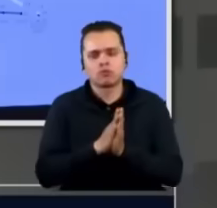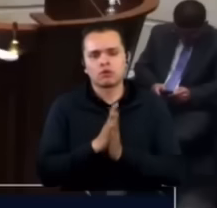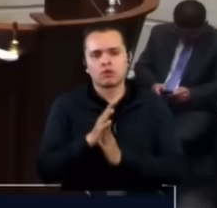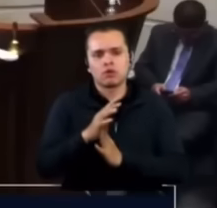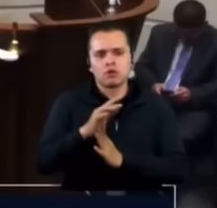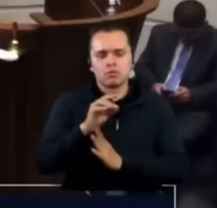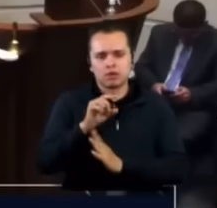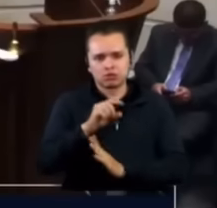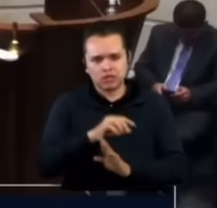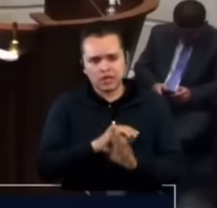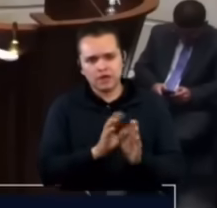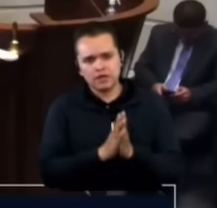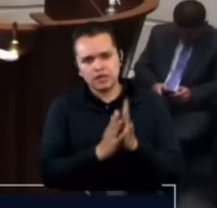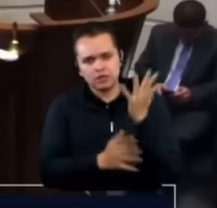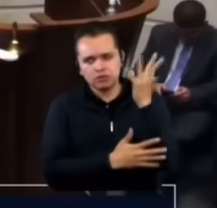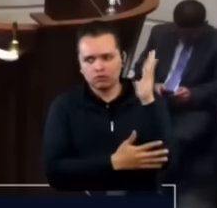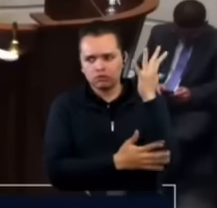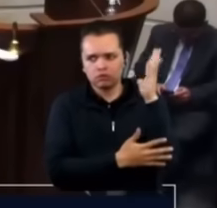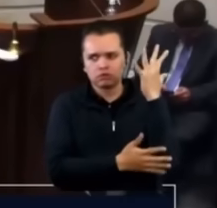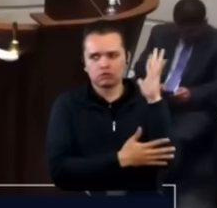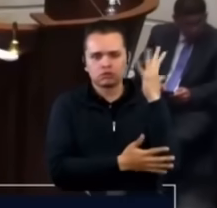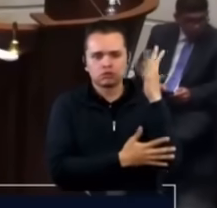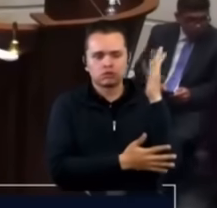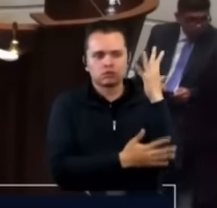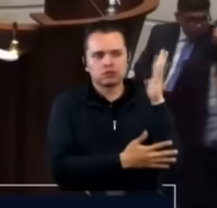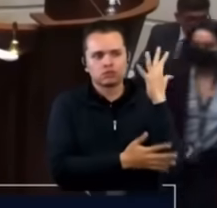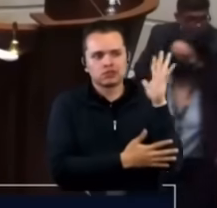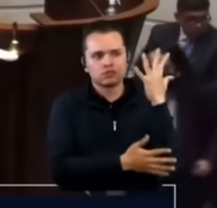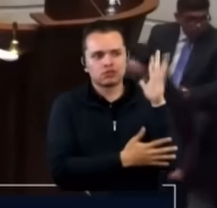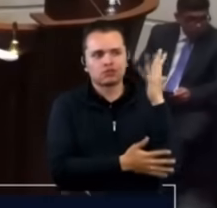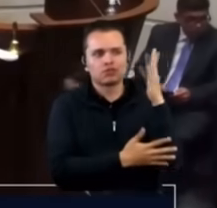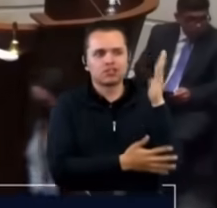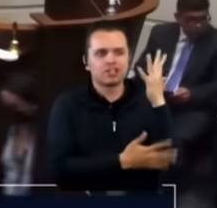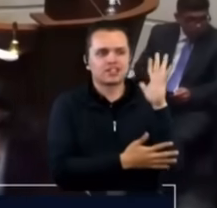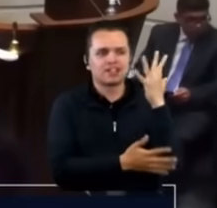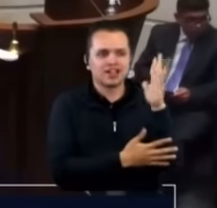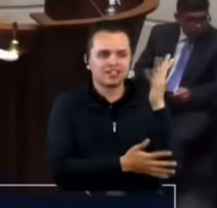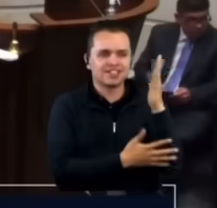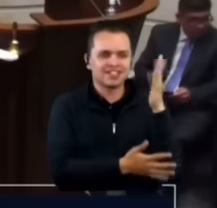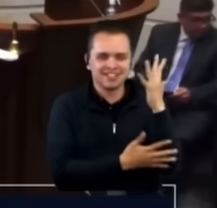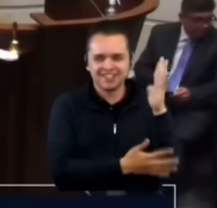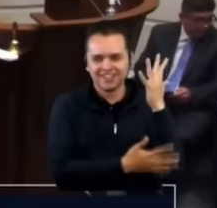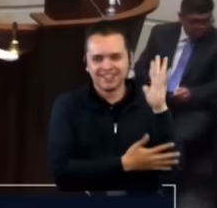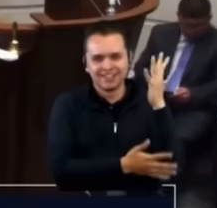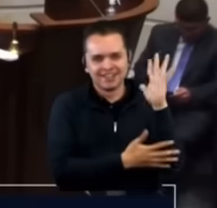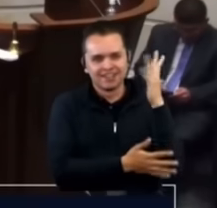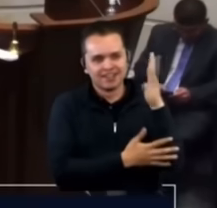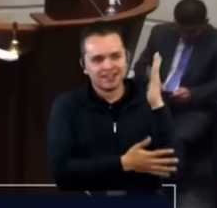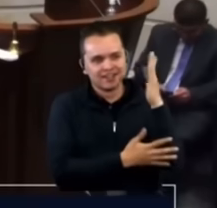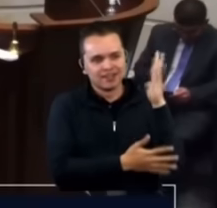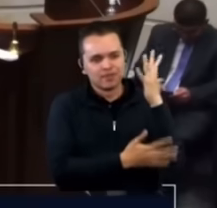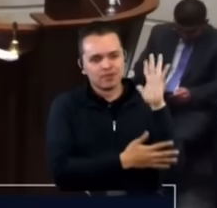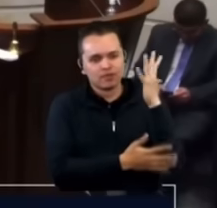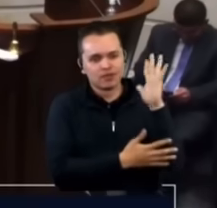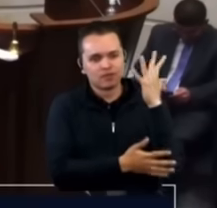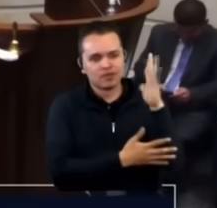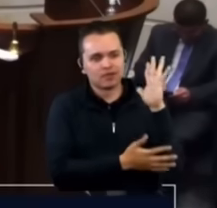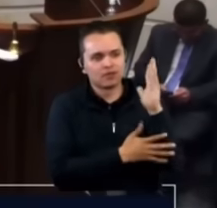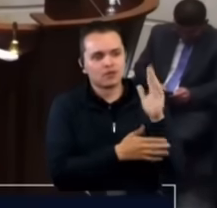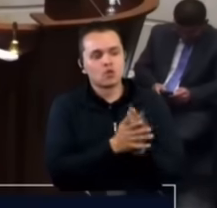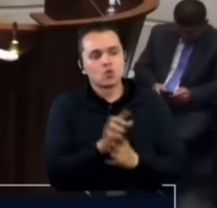Holguín hasta 3 minutos. Muchas gracias, presidente. Uno siempre puede ser selectivo con la